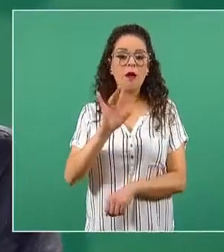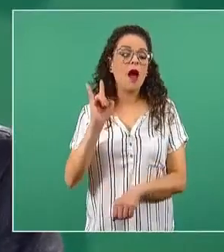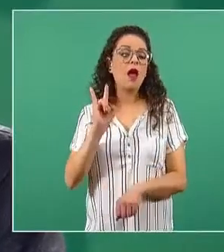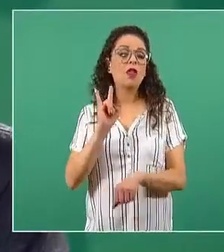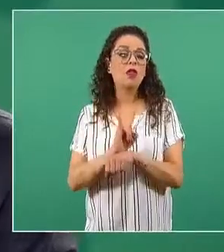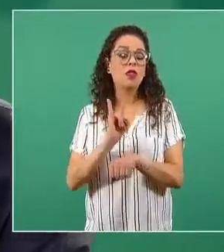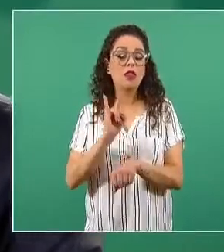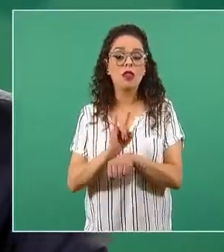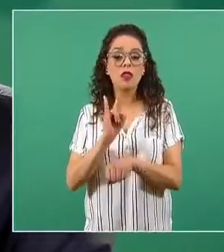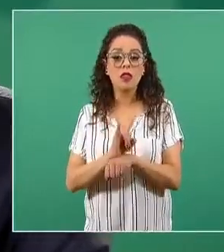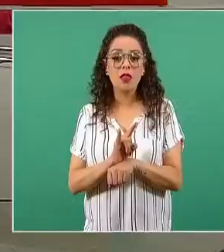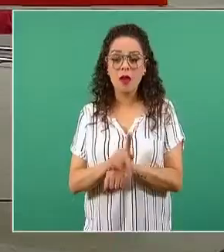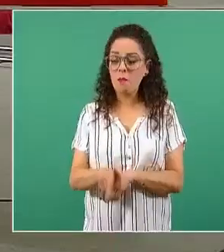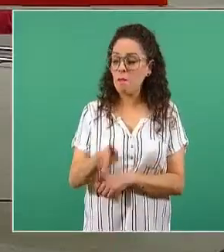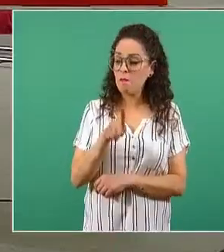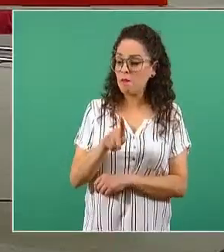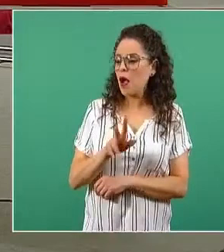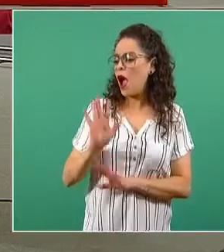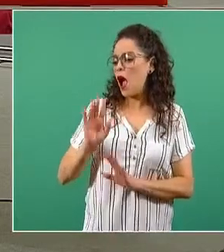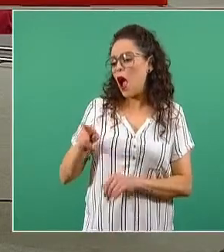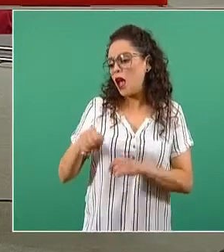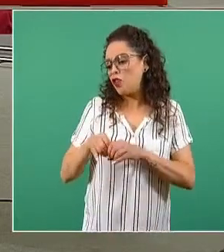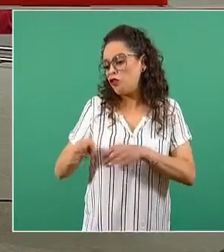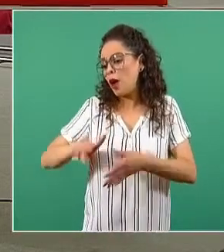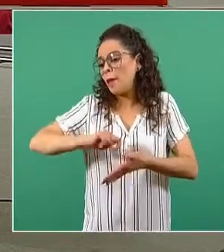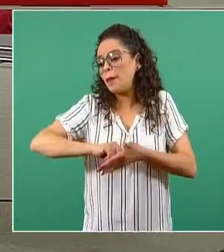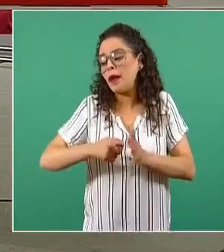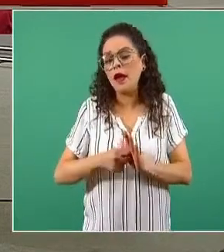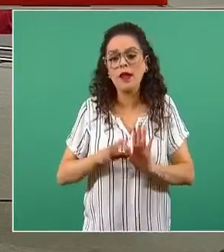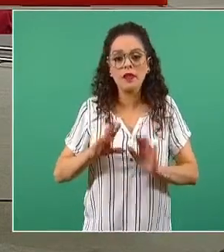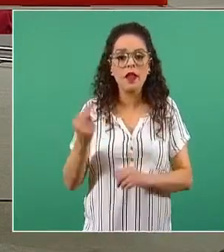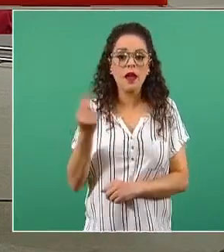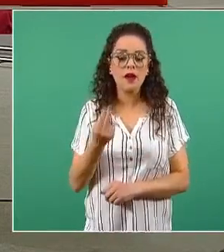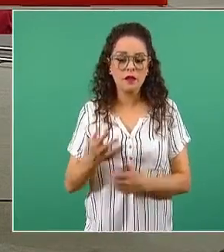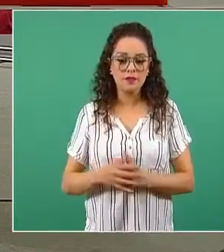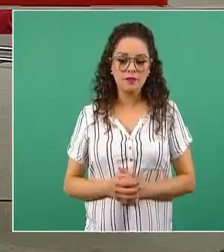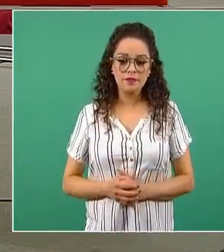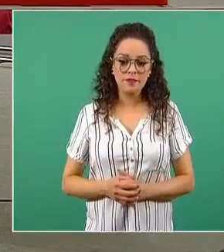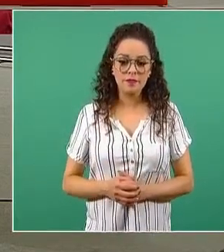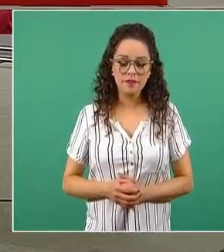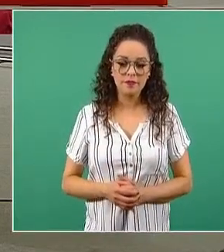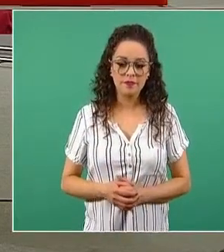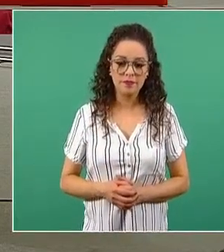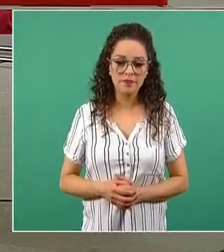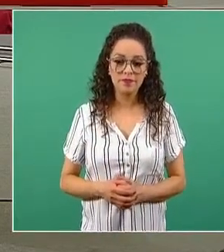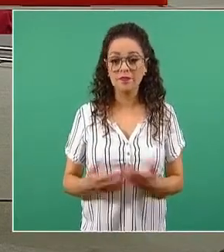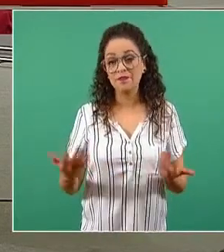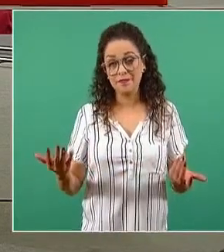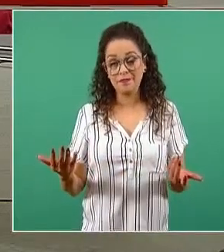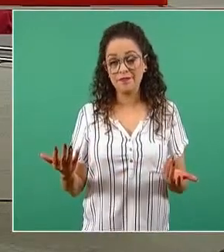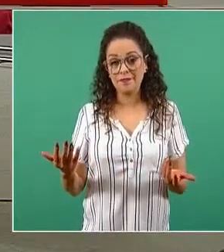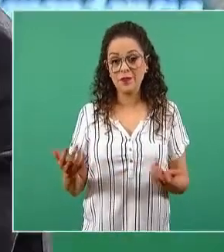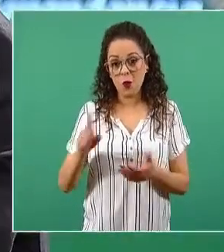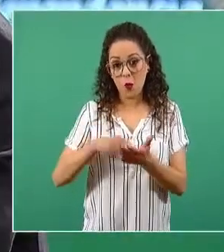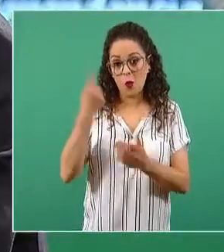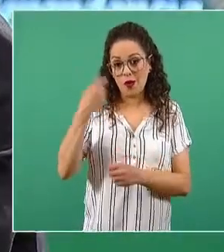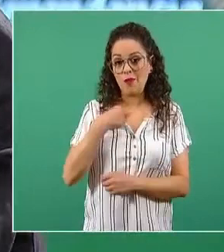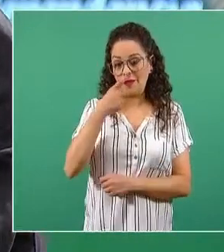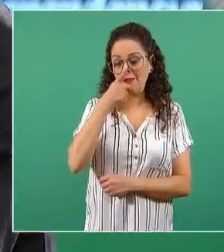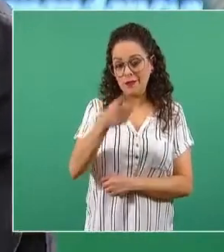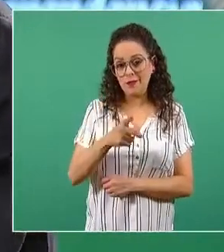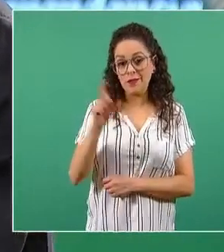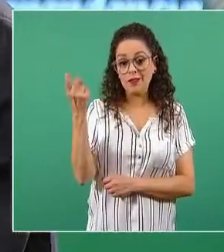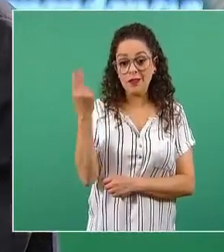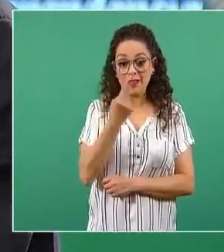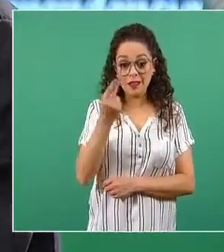técnico. Esos son 2 ejemplos, desde luego ya no nos da tiempo de extenderlos más. Alguna vez dijimos que si habláramos de COFEPRIS necesitaríamos todo